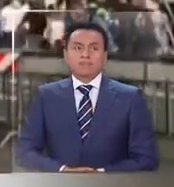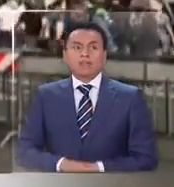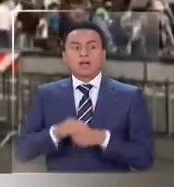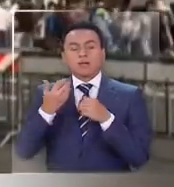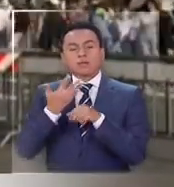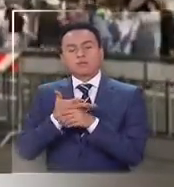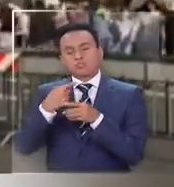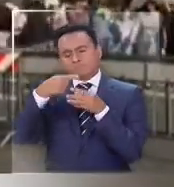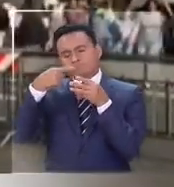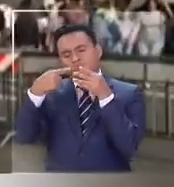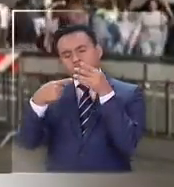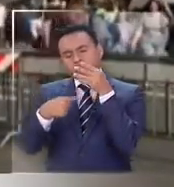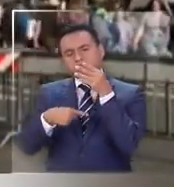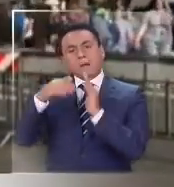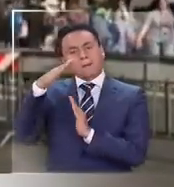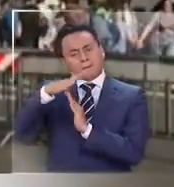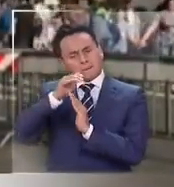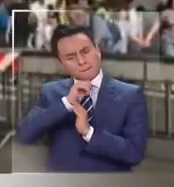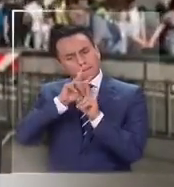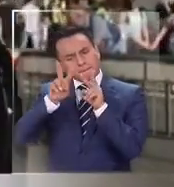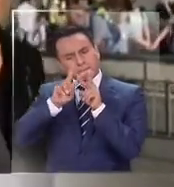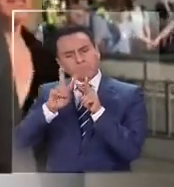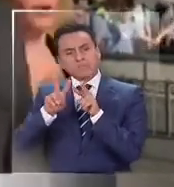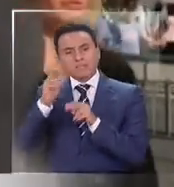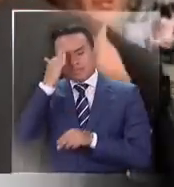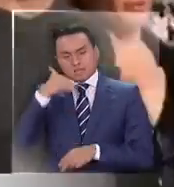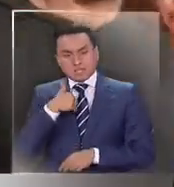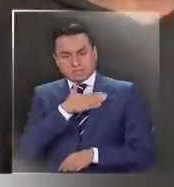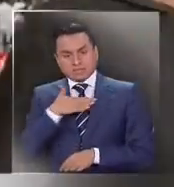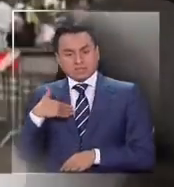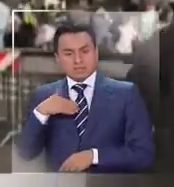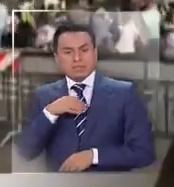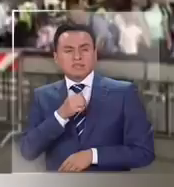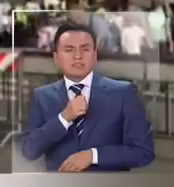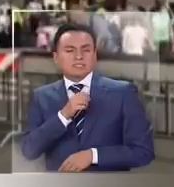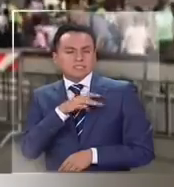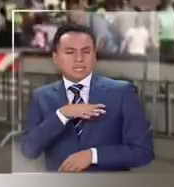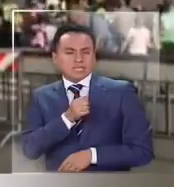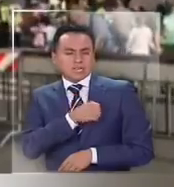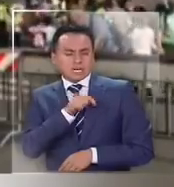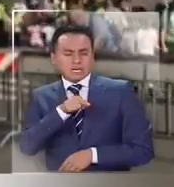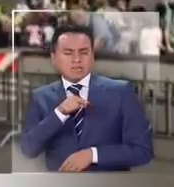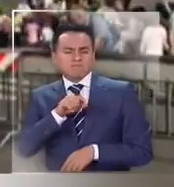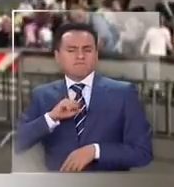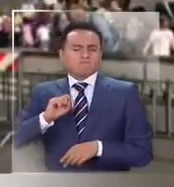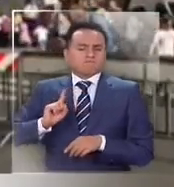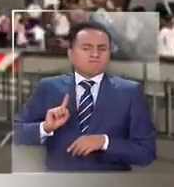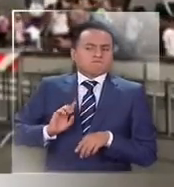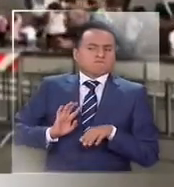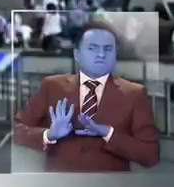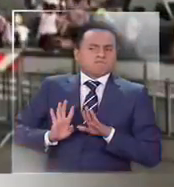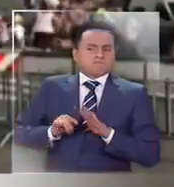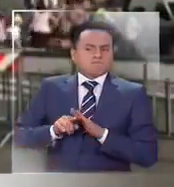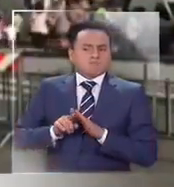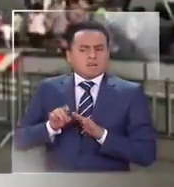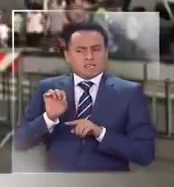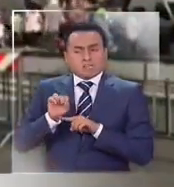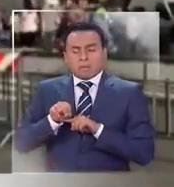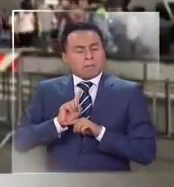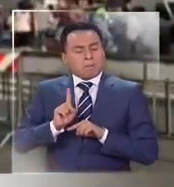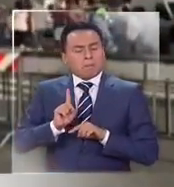Había muchas aristas que estaban pendientes y que la Iglesia misma chilena se negaba a afrontar, incluso a